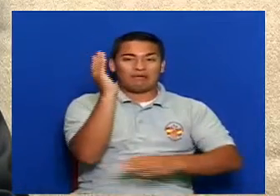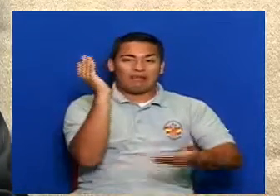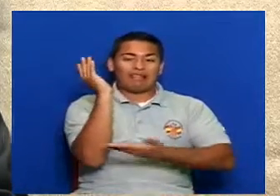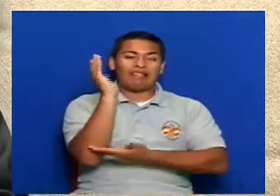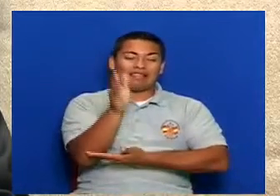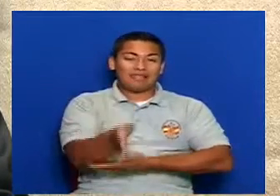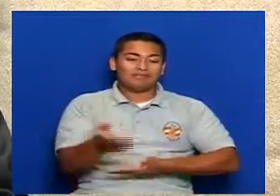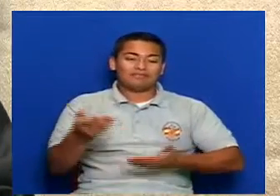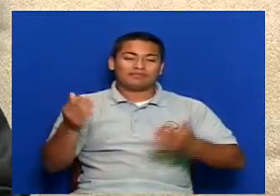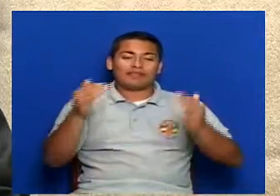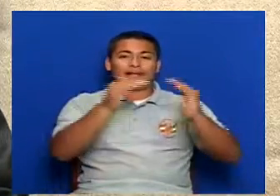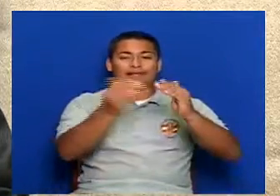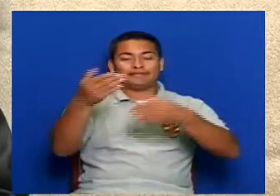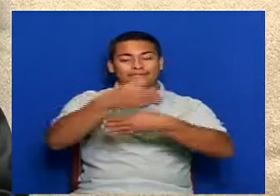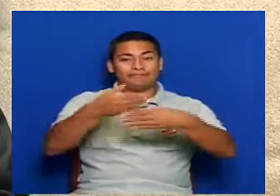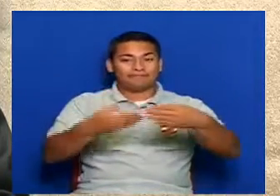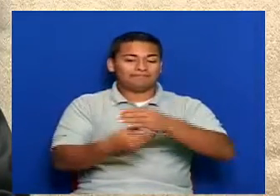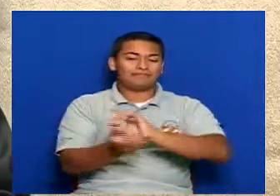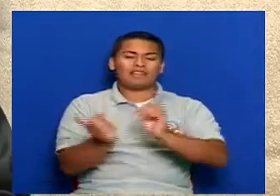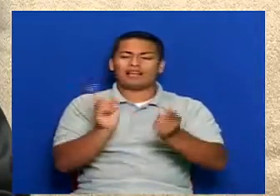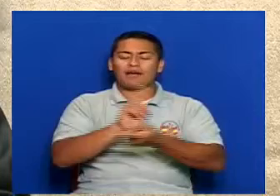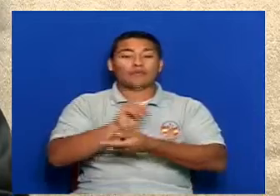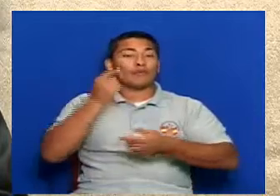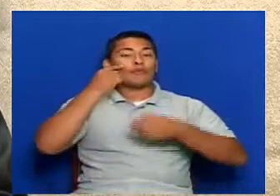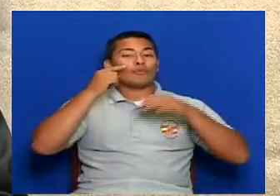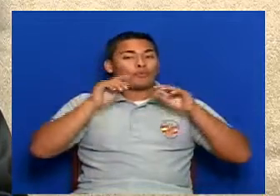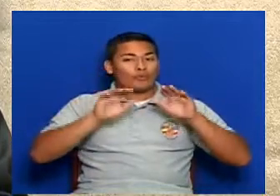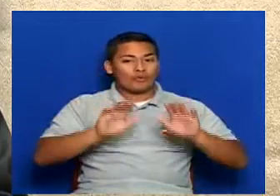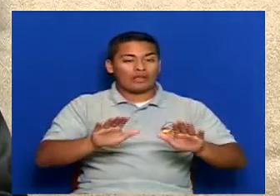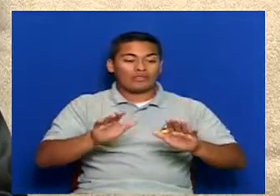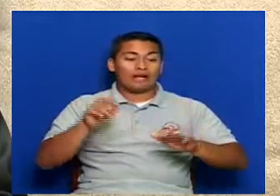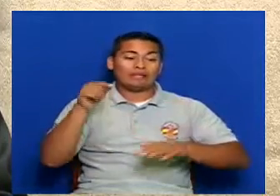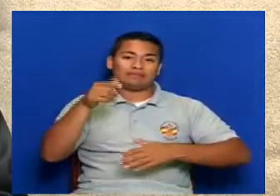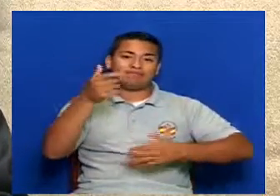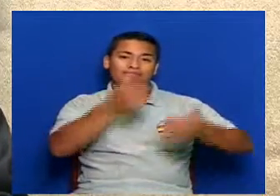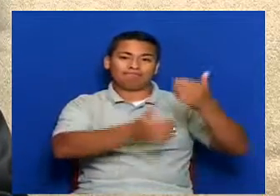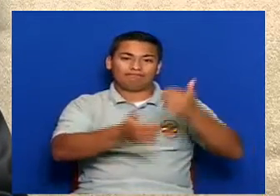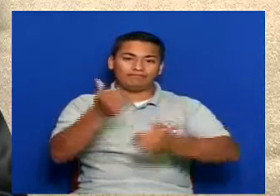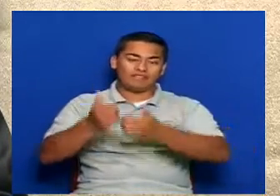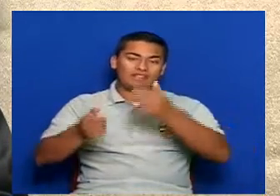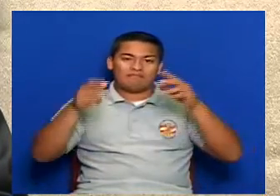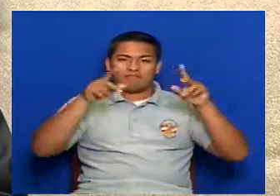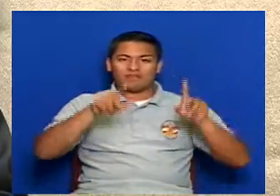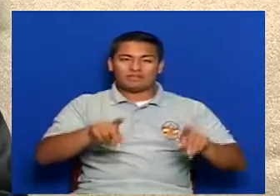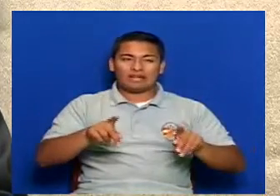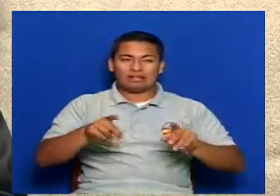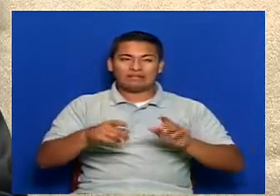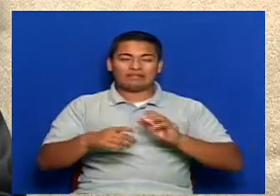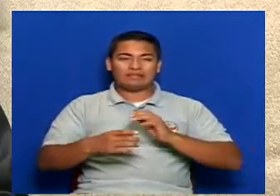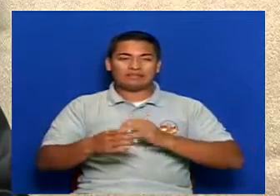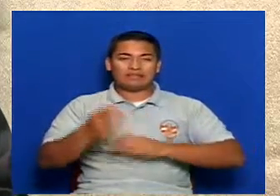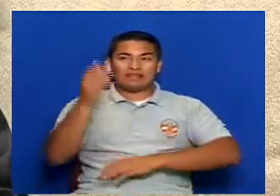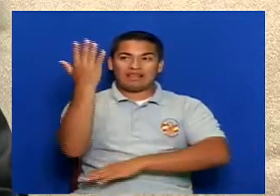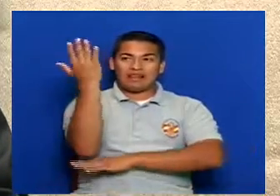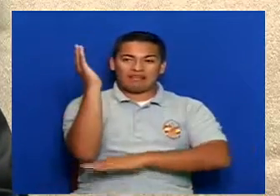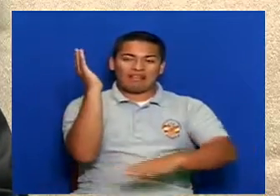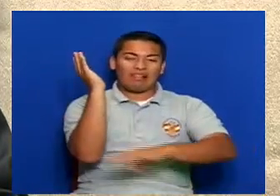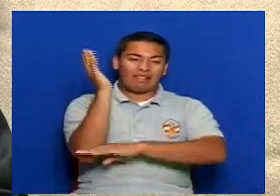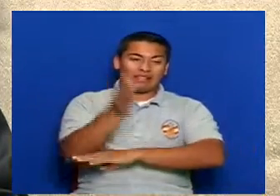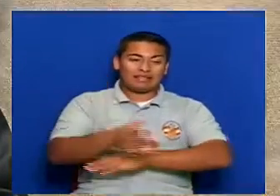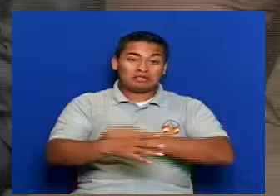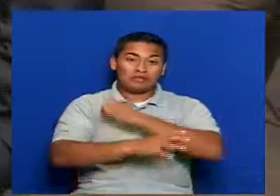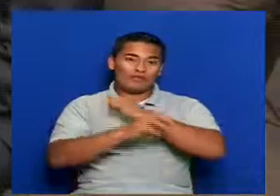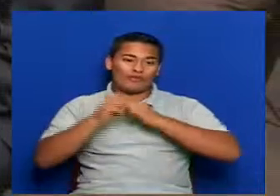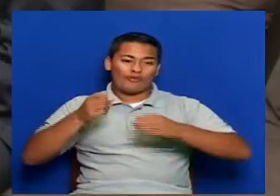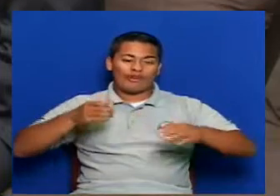por los diferentes gobiernos ha estado haciendo amenazada por madereros ilegales por gente hay un batallón ecológico